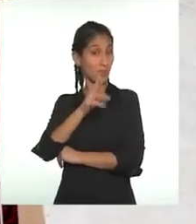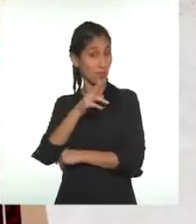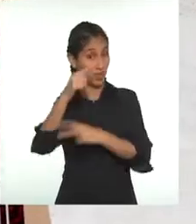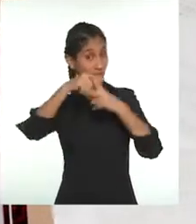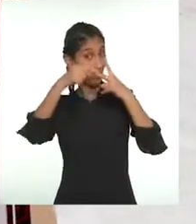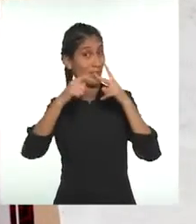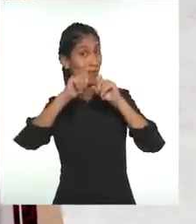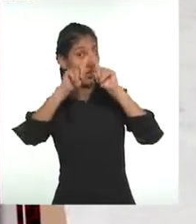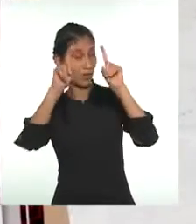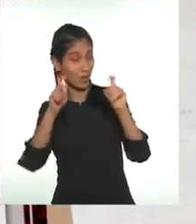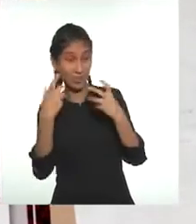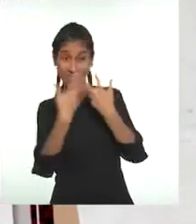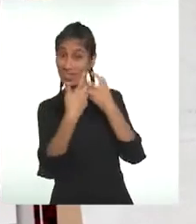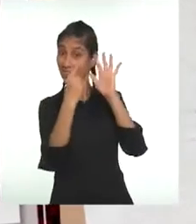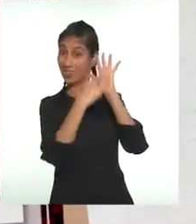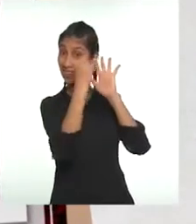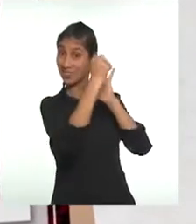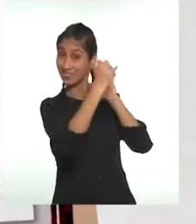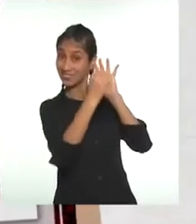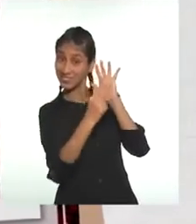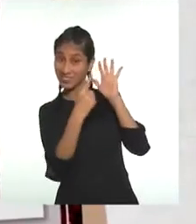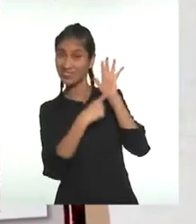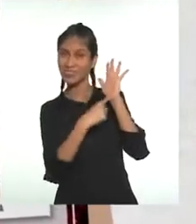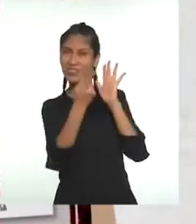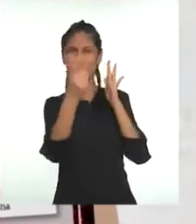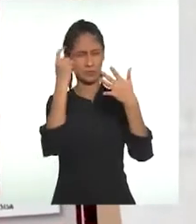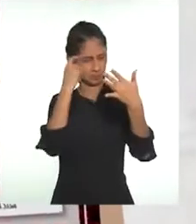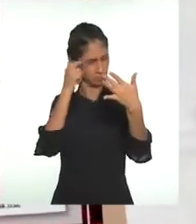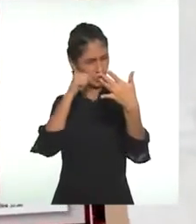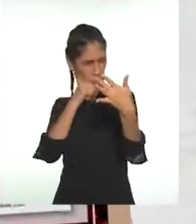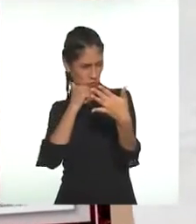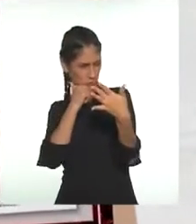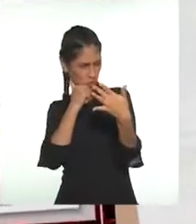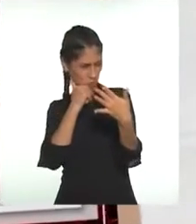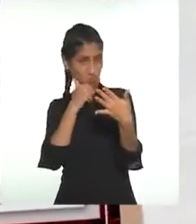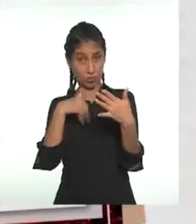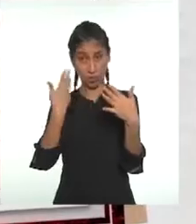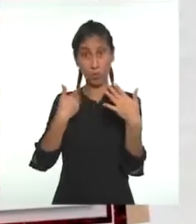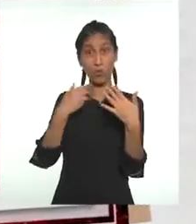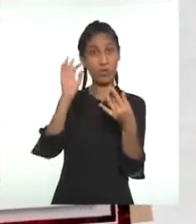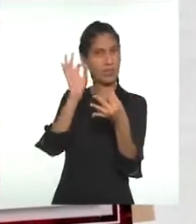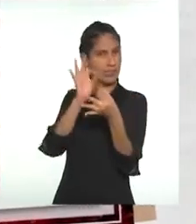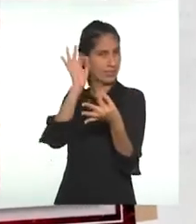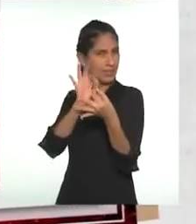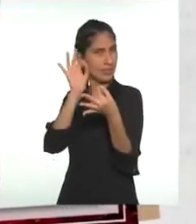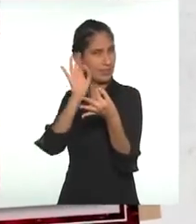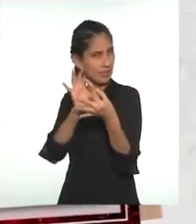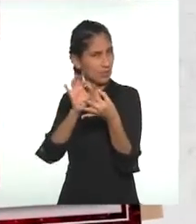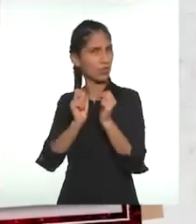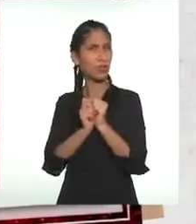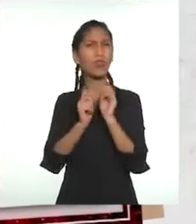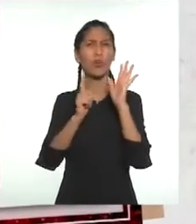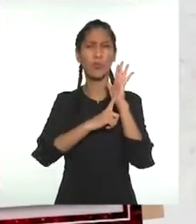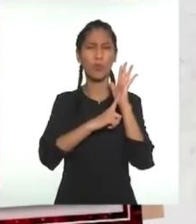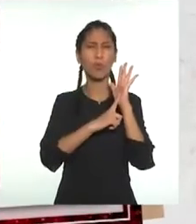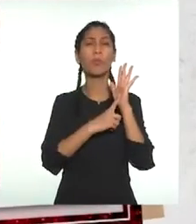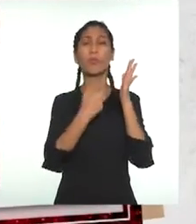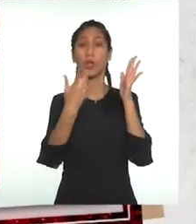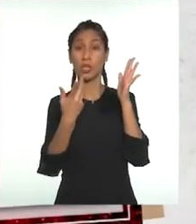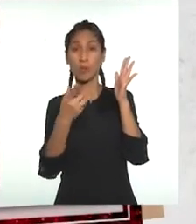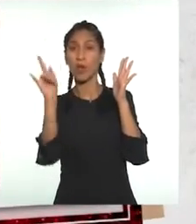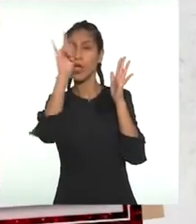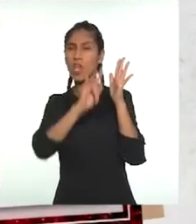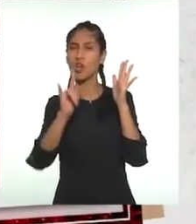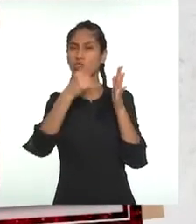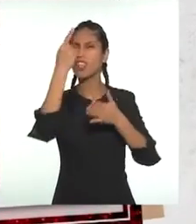Respondan estas preguntas sobre la lámina que estamos viendo. Y podríamos ser más específicos con nuestras preguntas. ¿A través del uso de qué